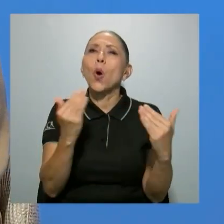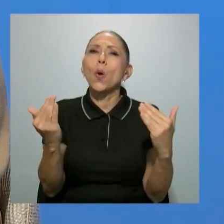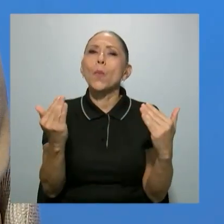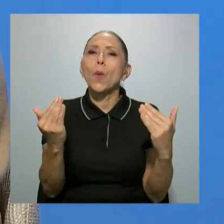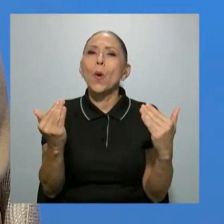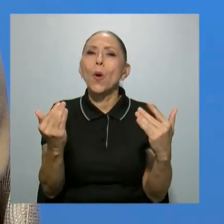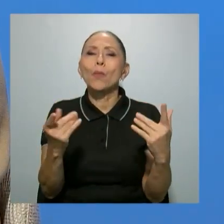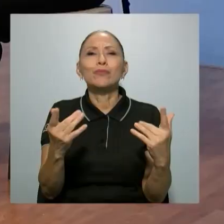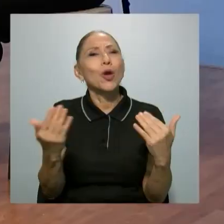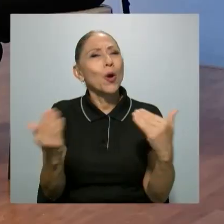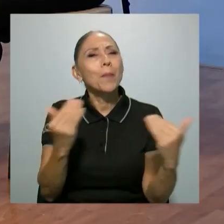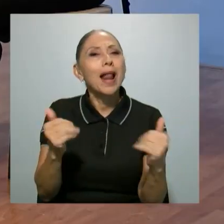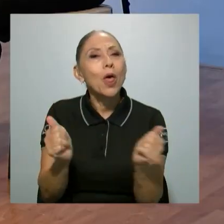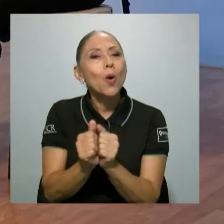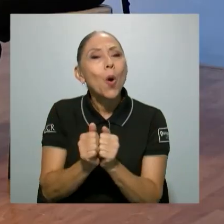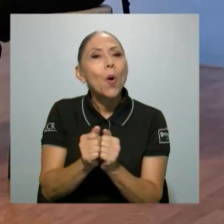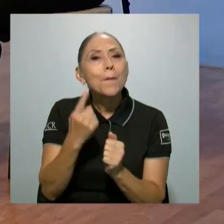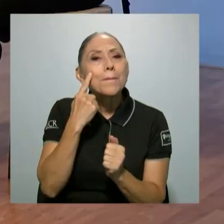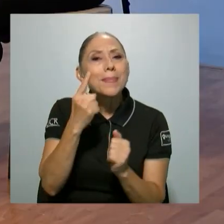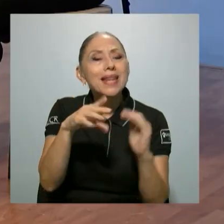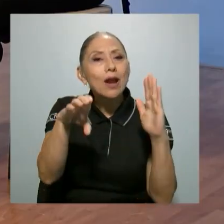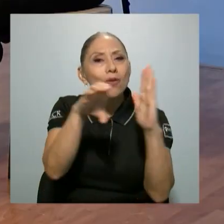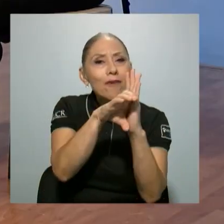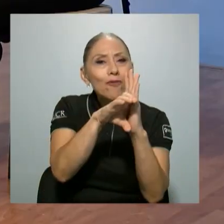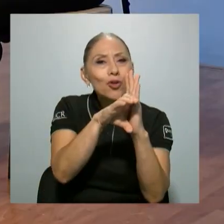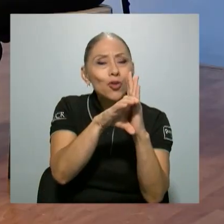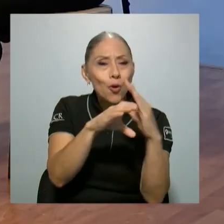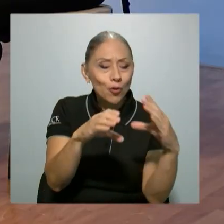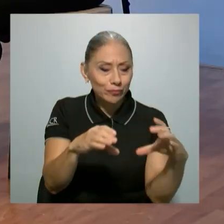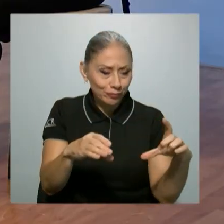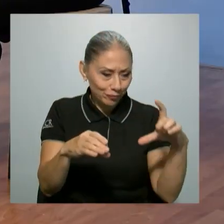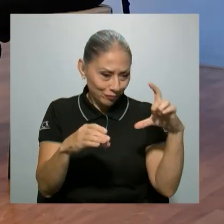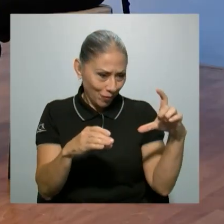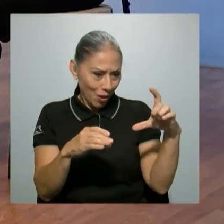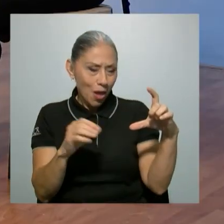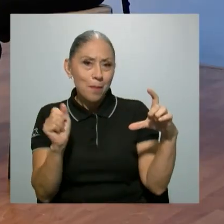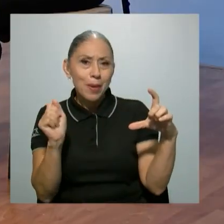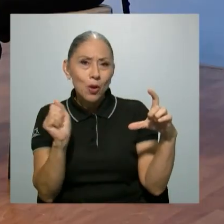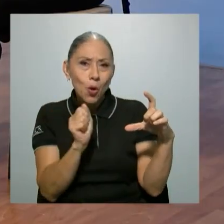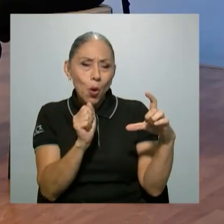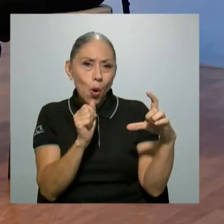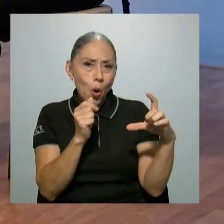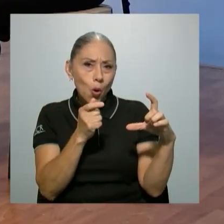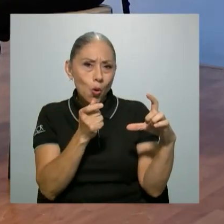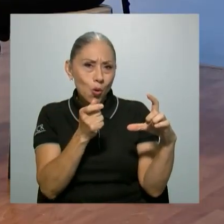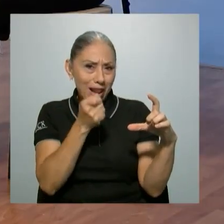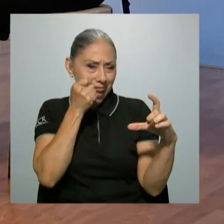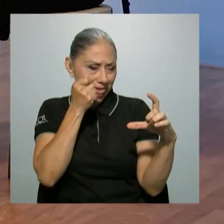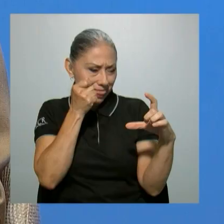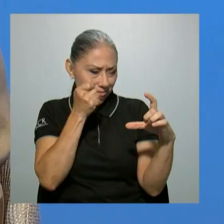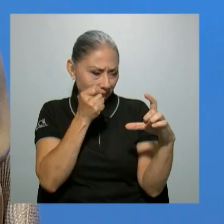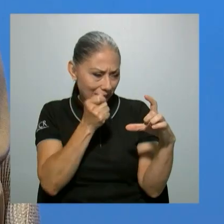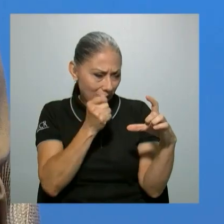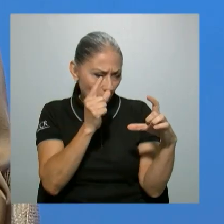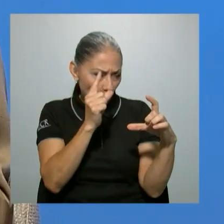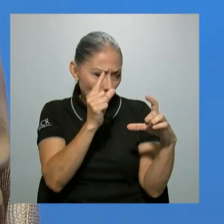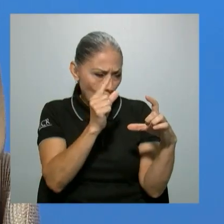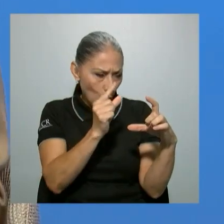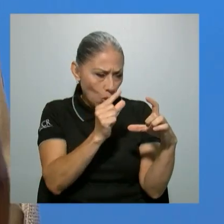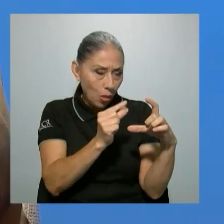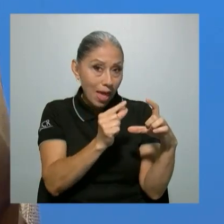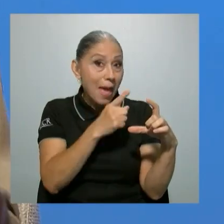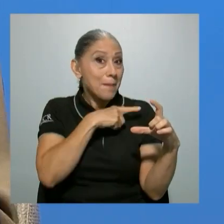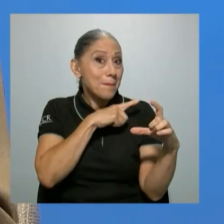Es ver, enfocarnos en una parte de una fotografía, pero cuando ampliamos el lente y tratamos de entender